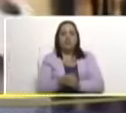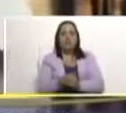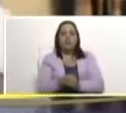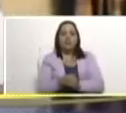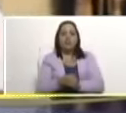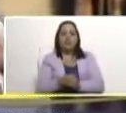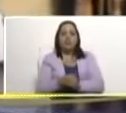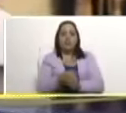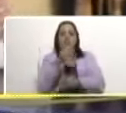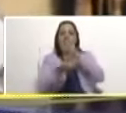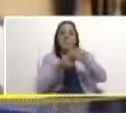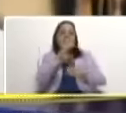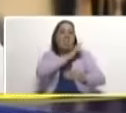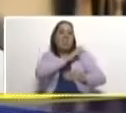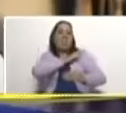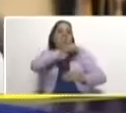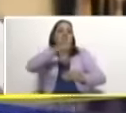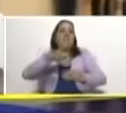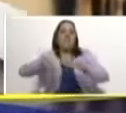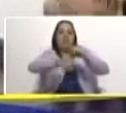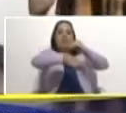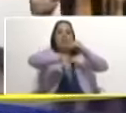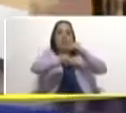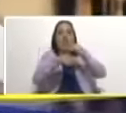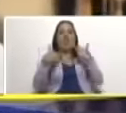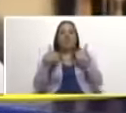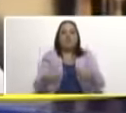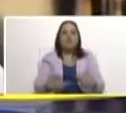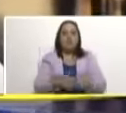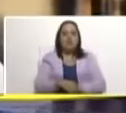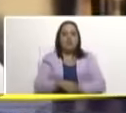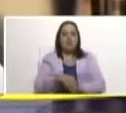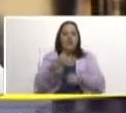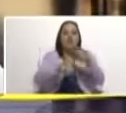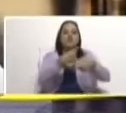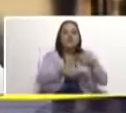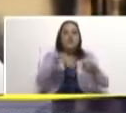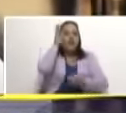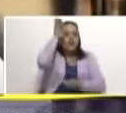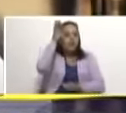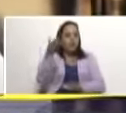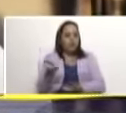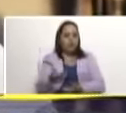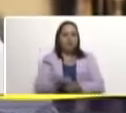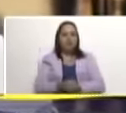y ser los jefes de la humanidad en los siglos que están por venir.